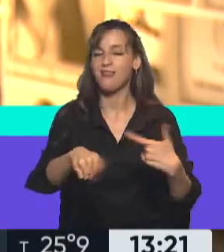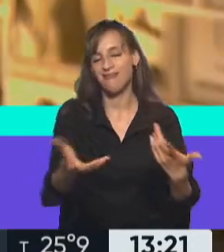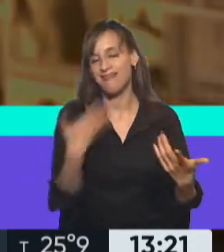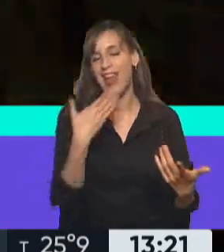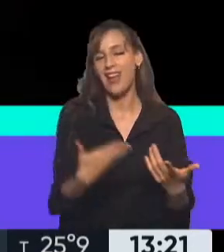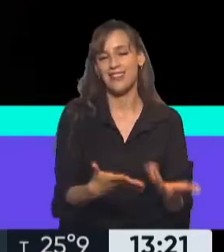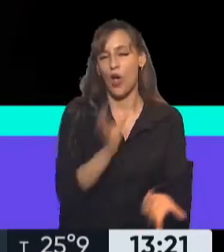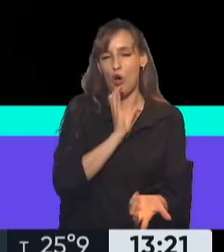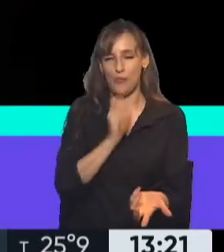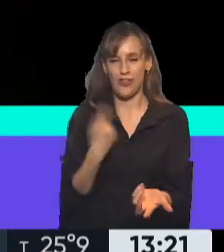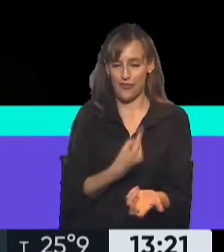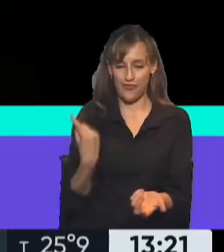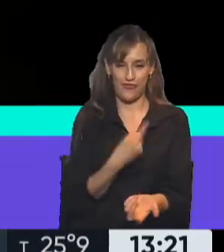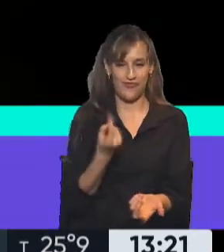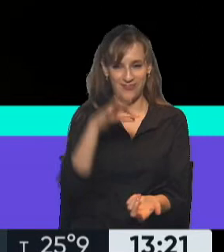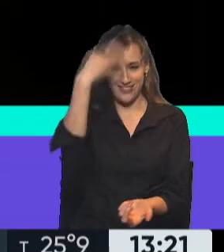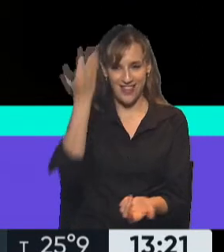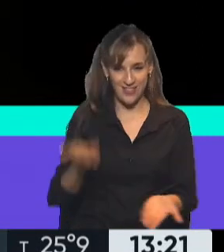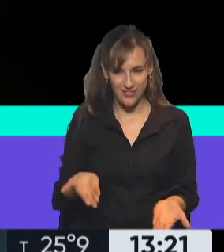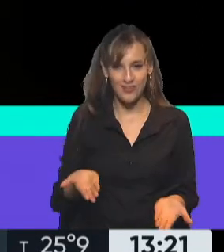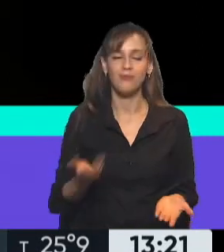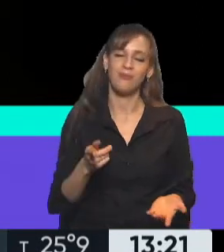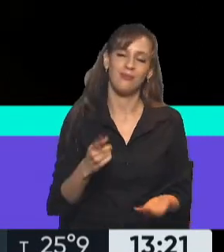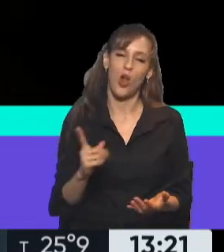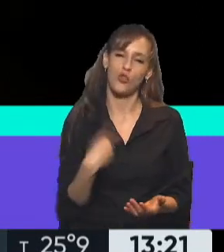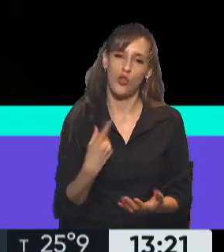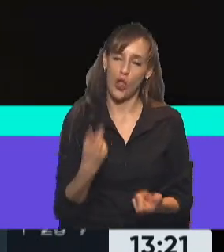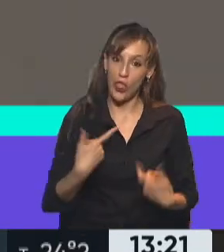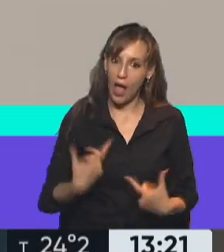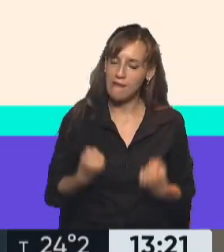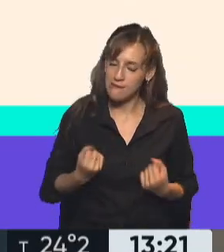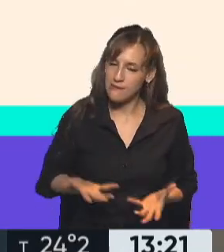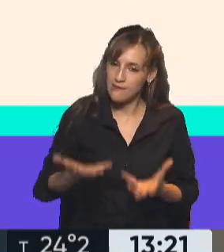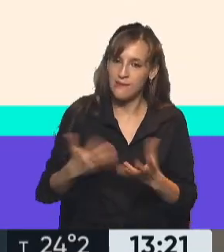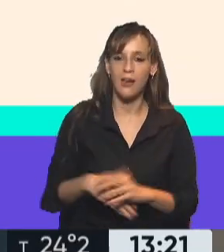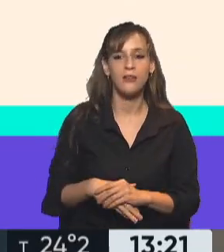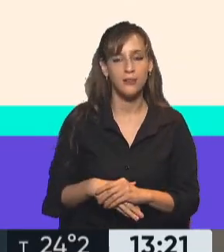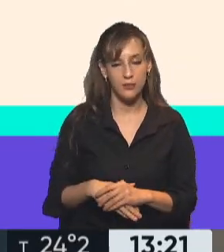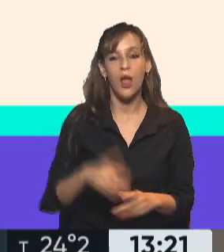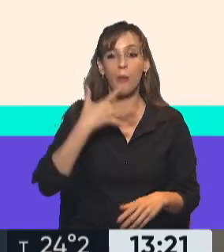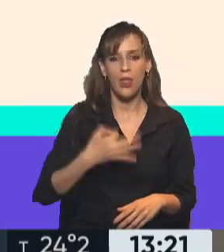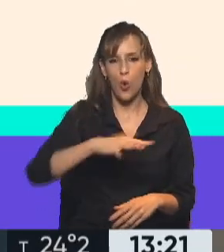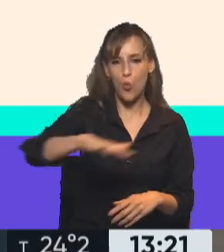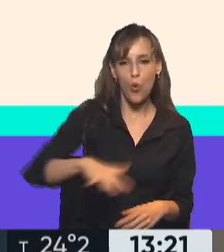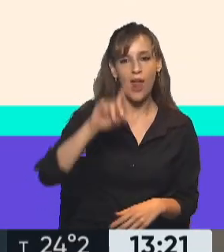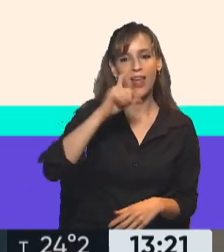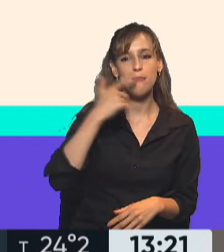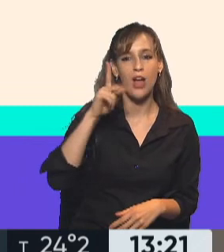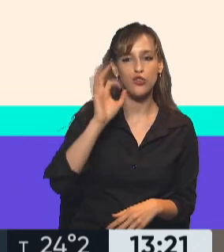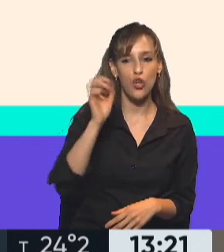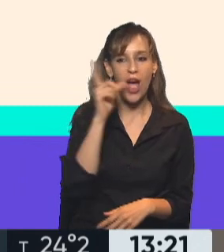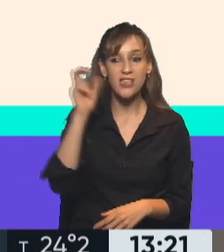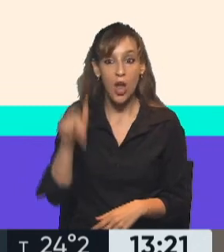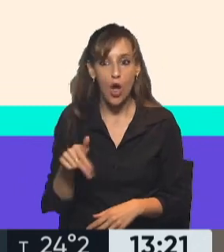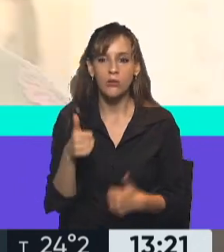un lujo y fuerza para seguir actuando. La verdad que estar en el espacio Callejón es un privilegio, o